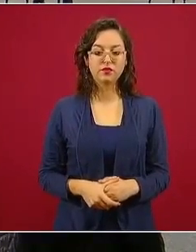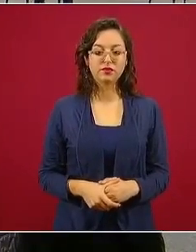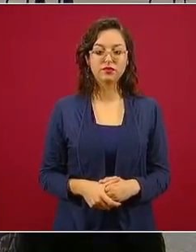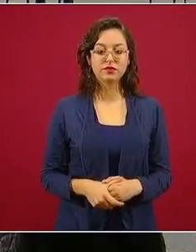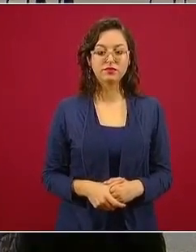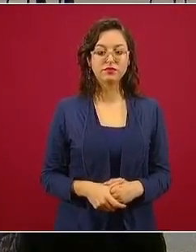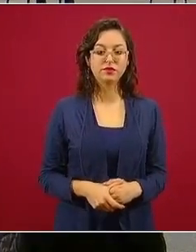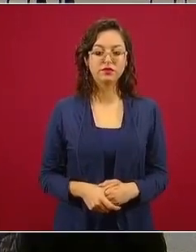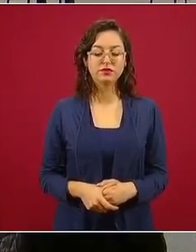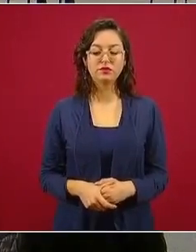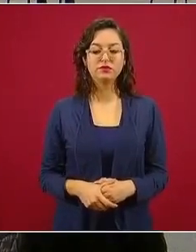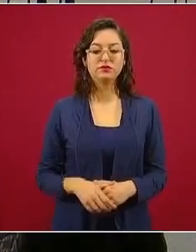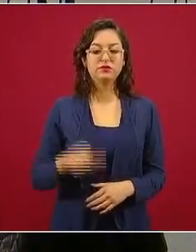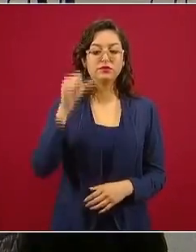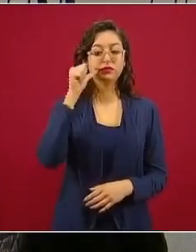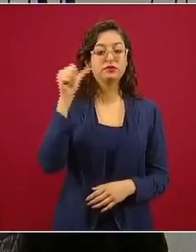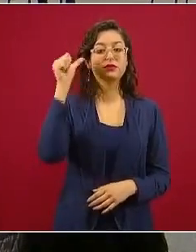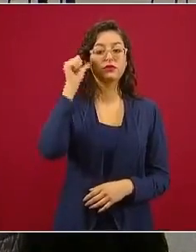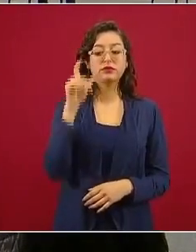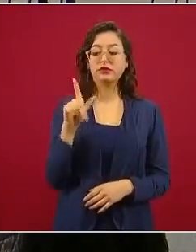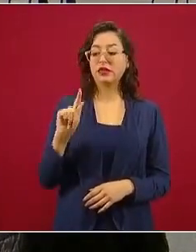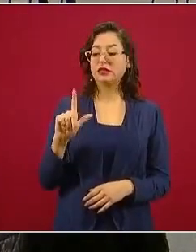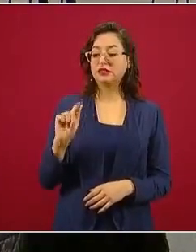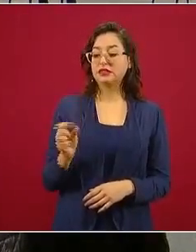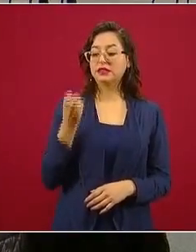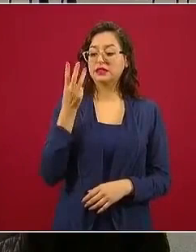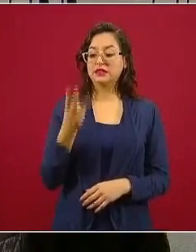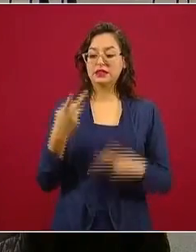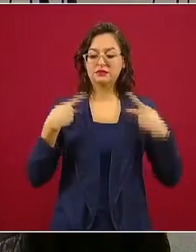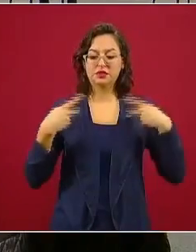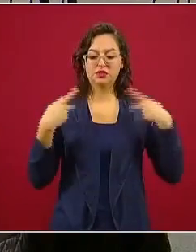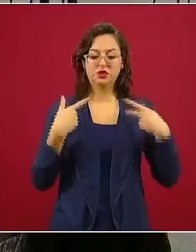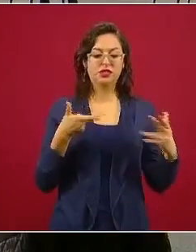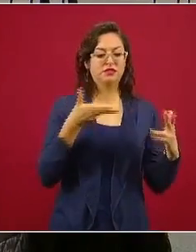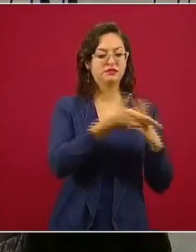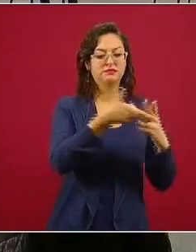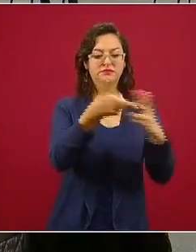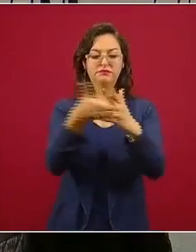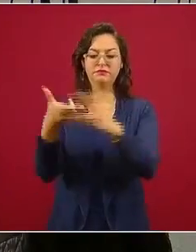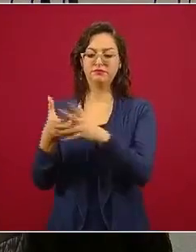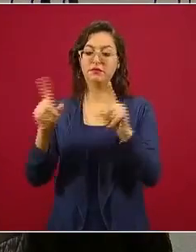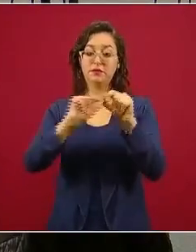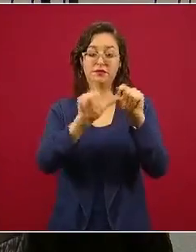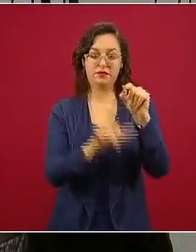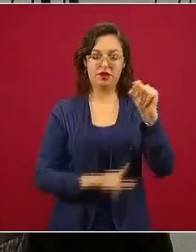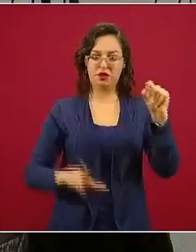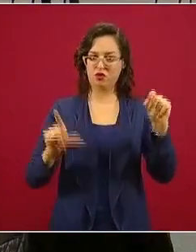Miren, ayer, 73 homicidios en el país.